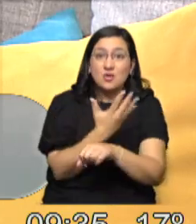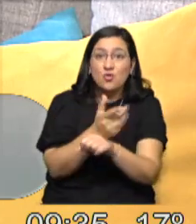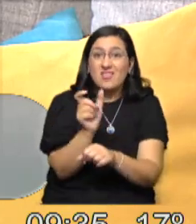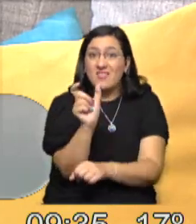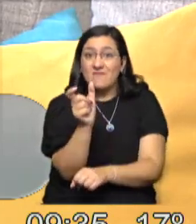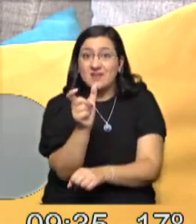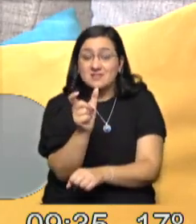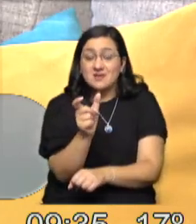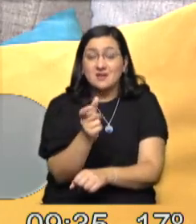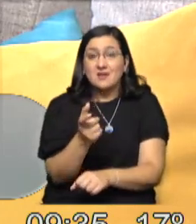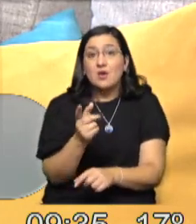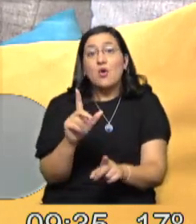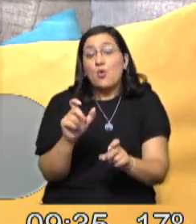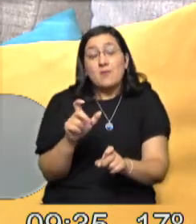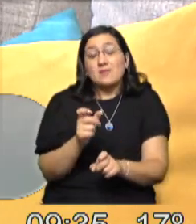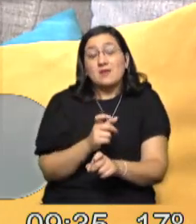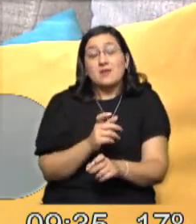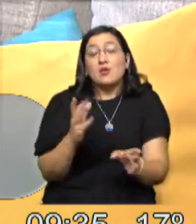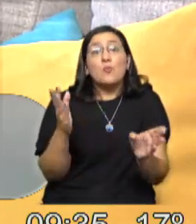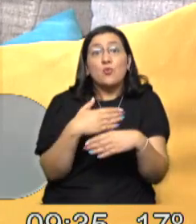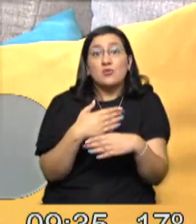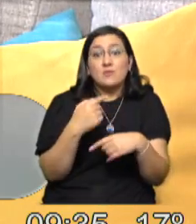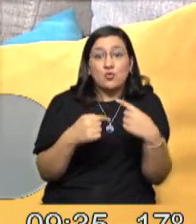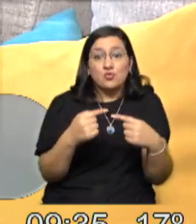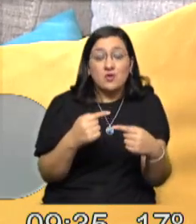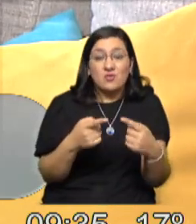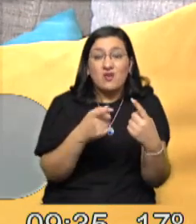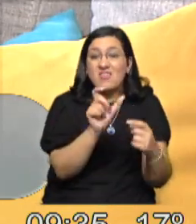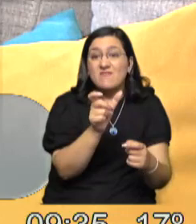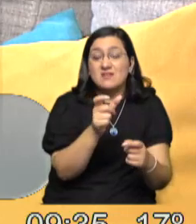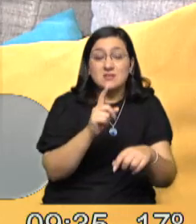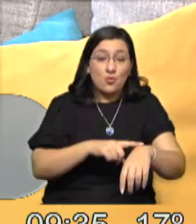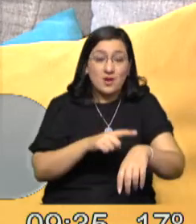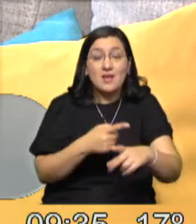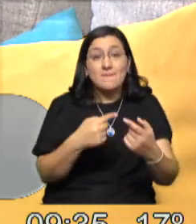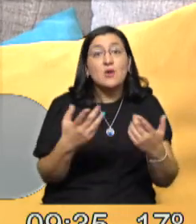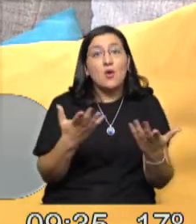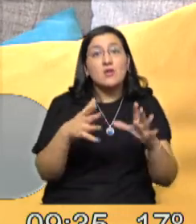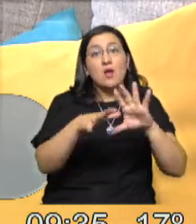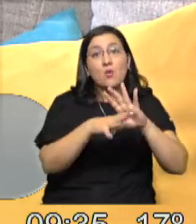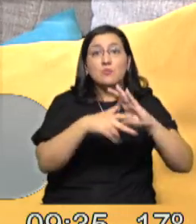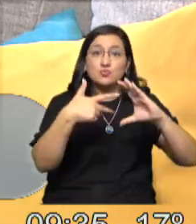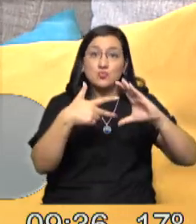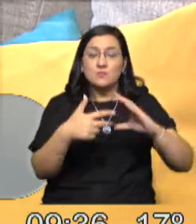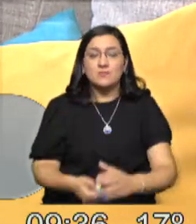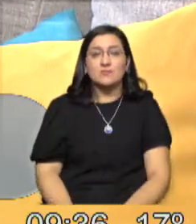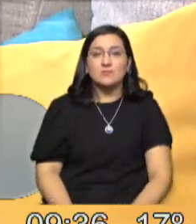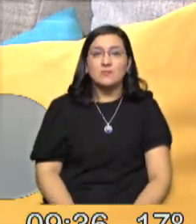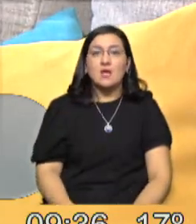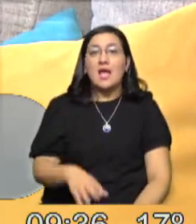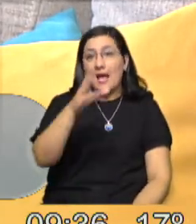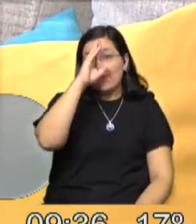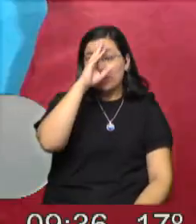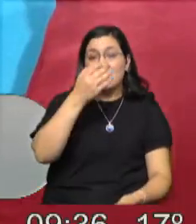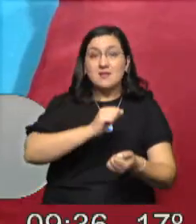sería imposible, obviamente, seguir con cursos donde él está. Y con la diferencia horaria tratamos de buscar horarios que nos queden bien a los dos. Aprender un idioma para estas personas, sobre